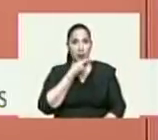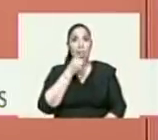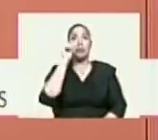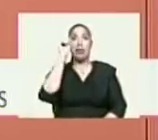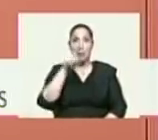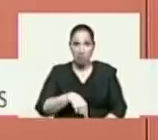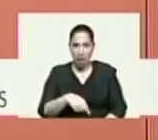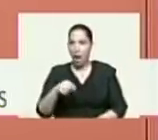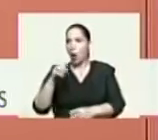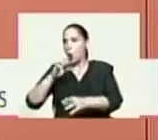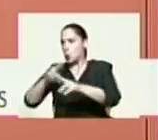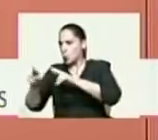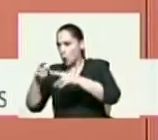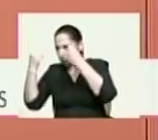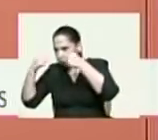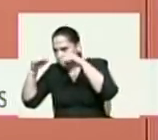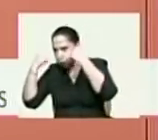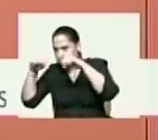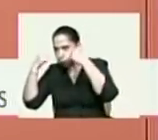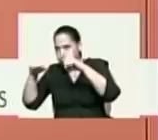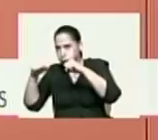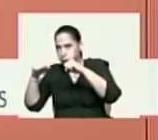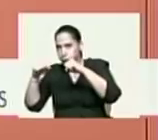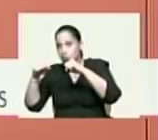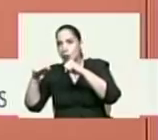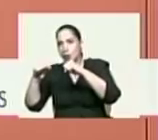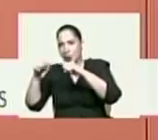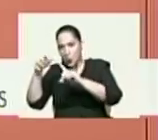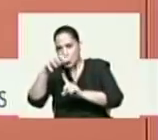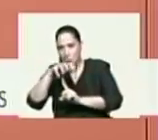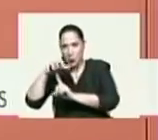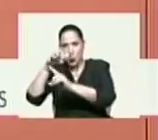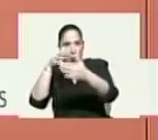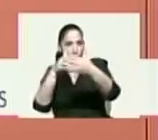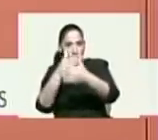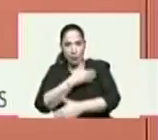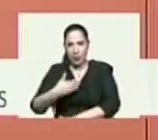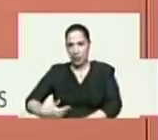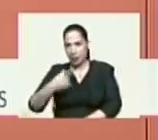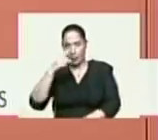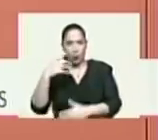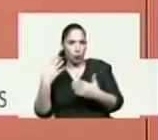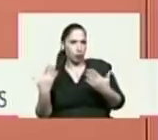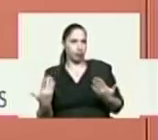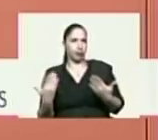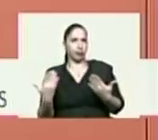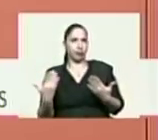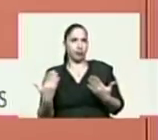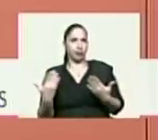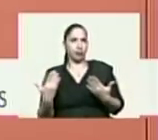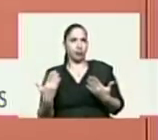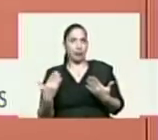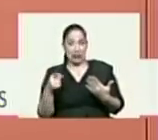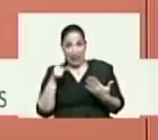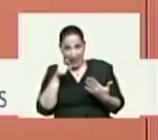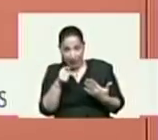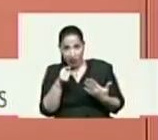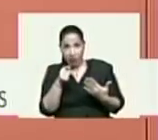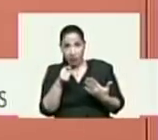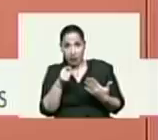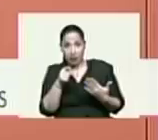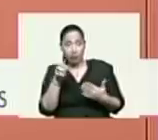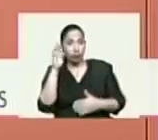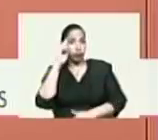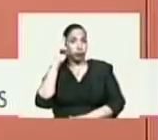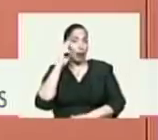también estaba organizando el ataque con drones contra el presidente Nicolás Maduro. Y esa es una de las